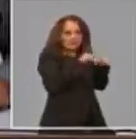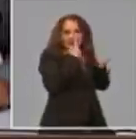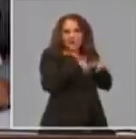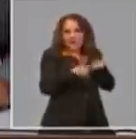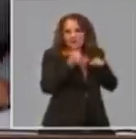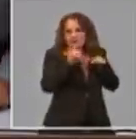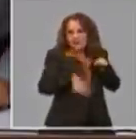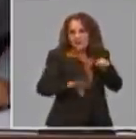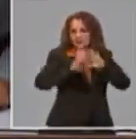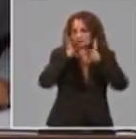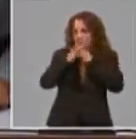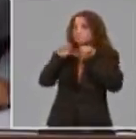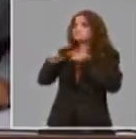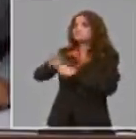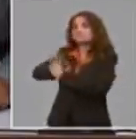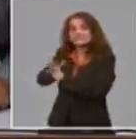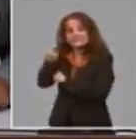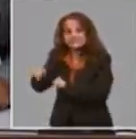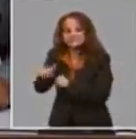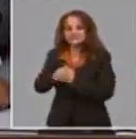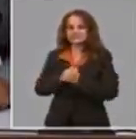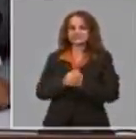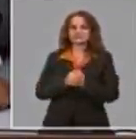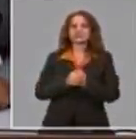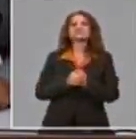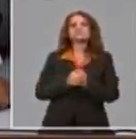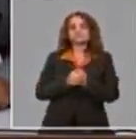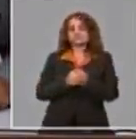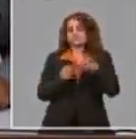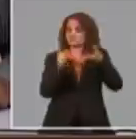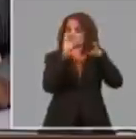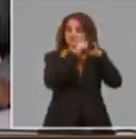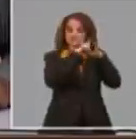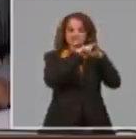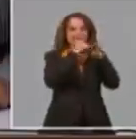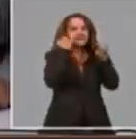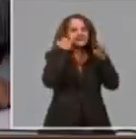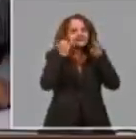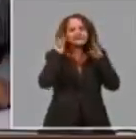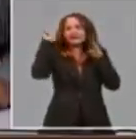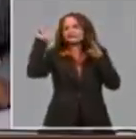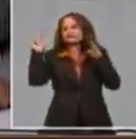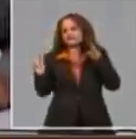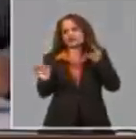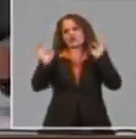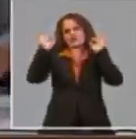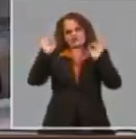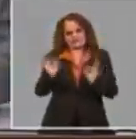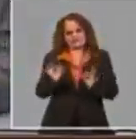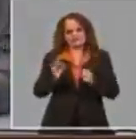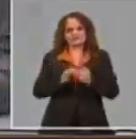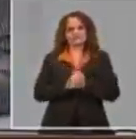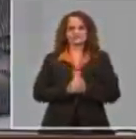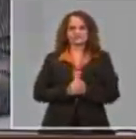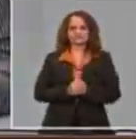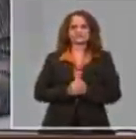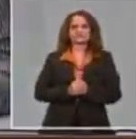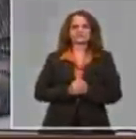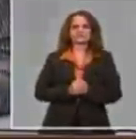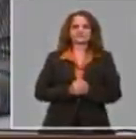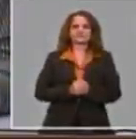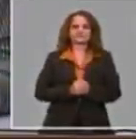y para que no se aprende contra el ordenamiento social tenemos que combatir la impunidad ante